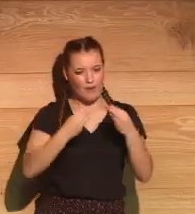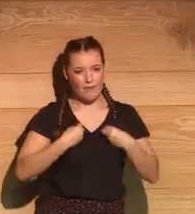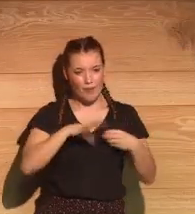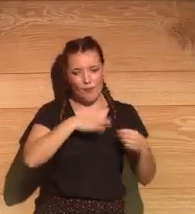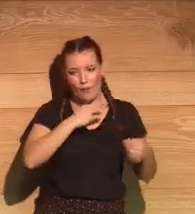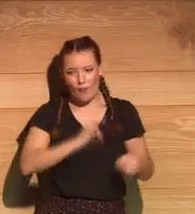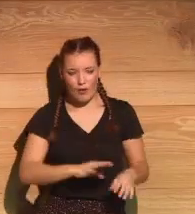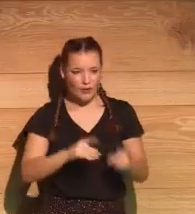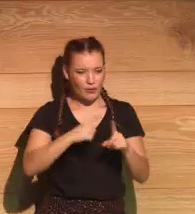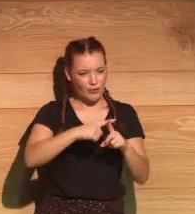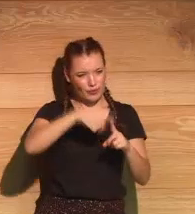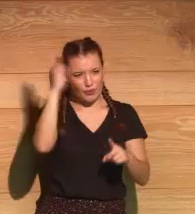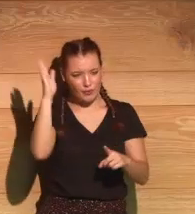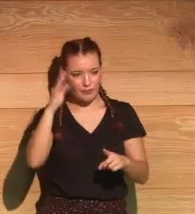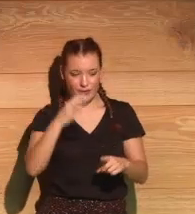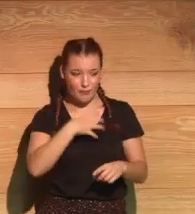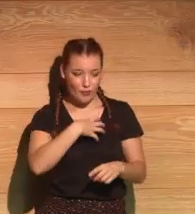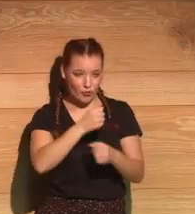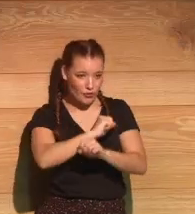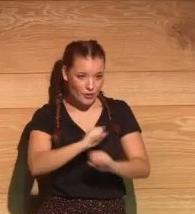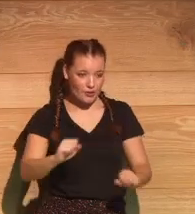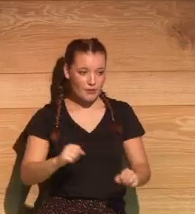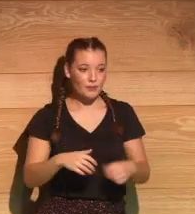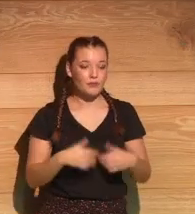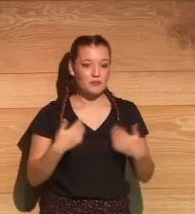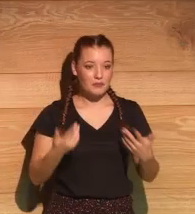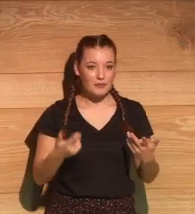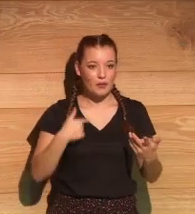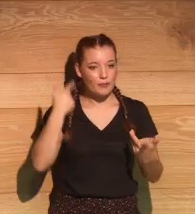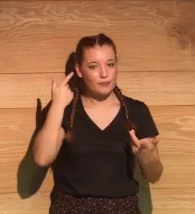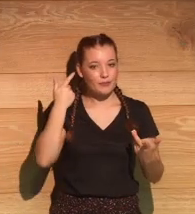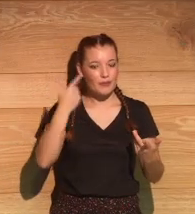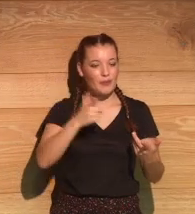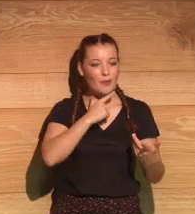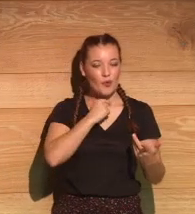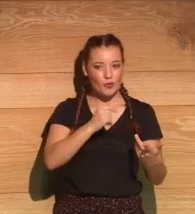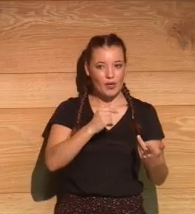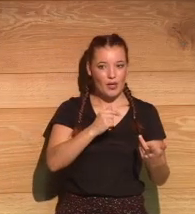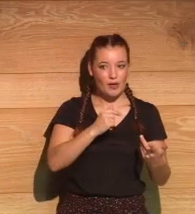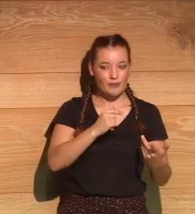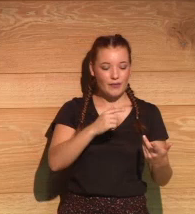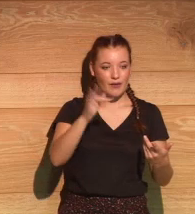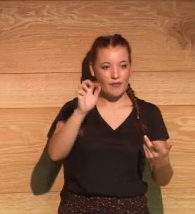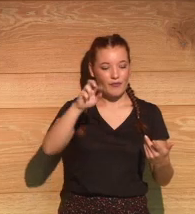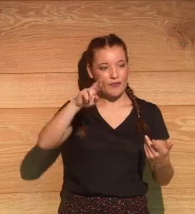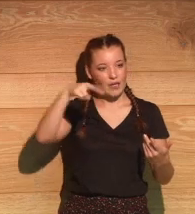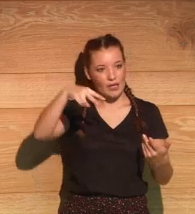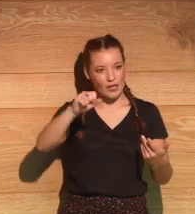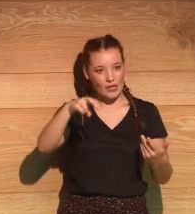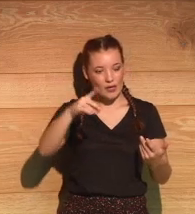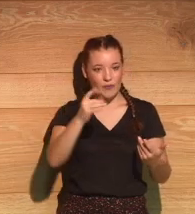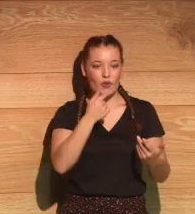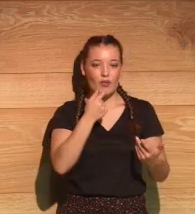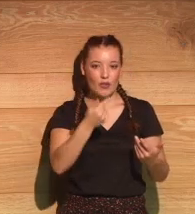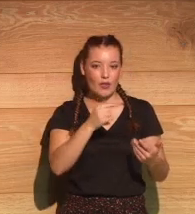creo que son dos cosas diferentes. De todas formas, yo me gustaría lo que dice Fernando, que no te eches la